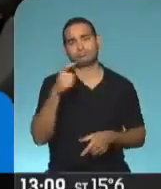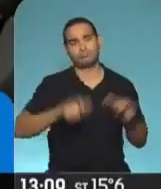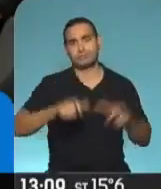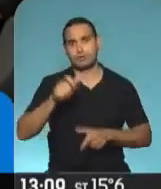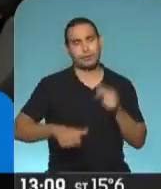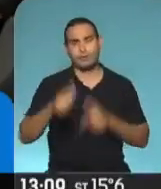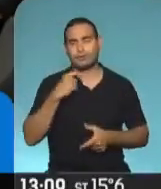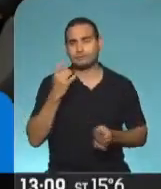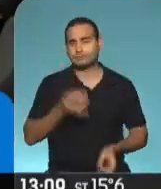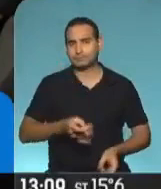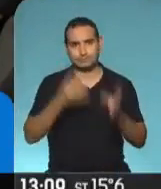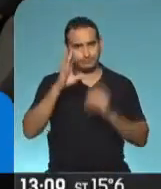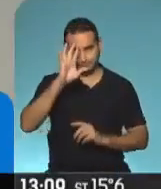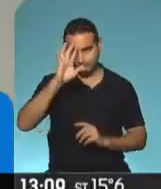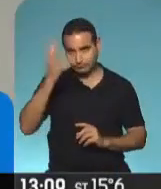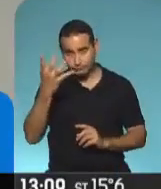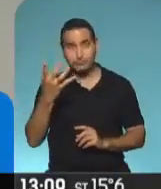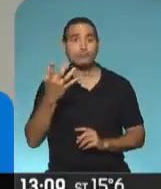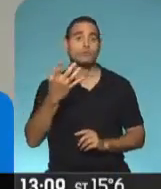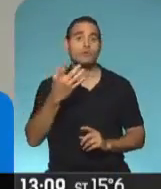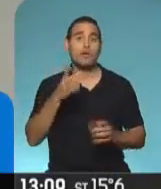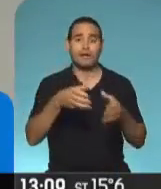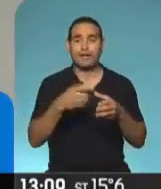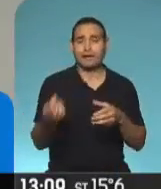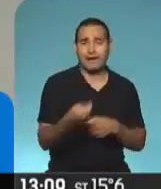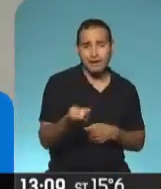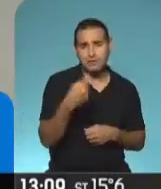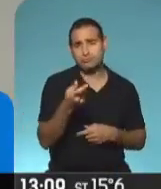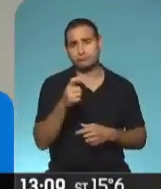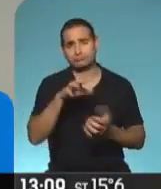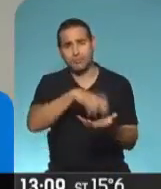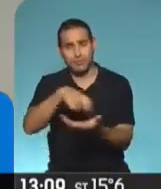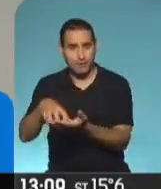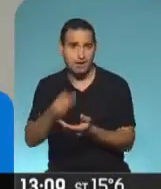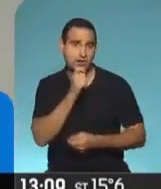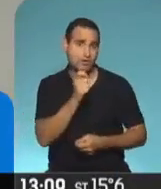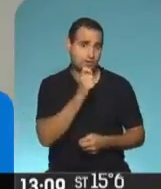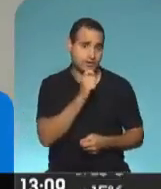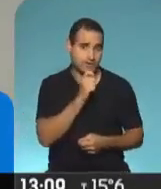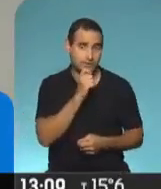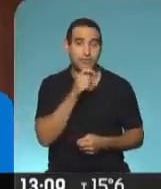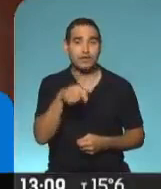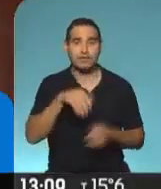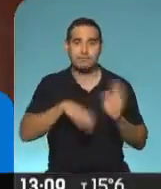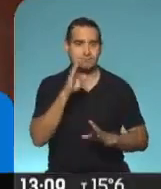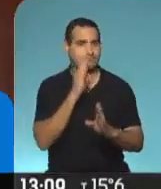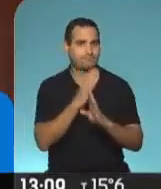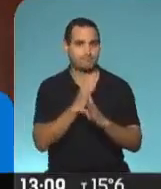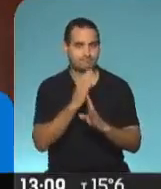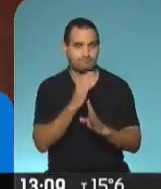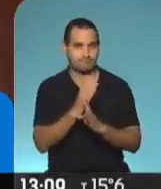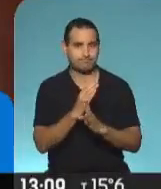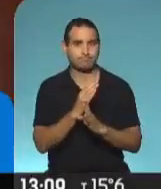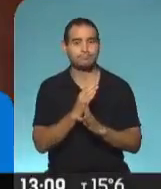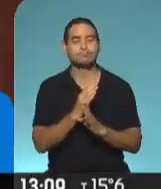por muchos de los espiados, sus pares y por gremios, entidades que nuclean a periodistas, el sector que con más recelo